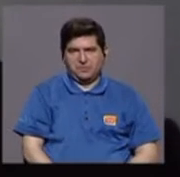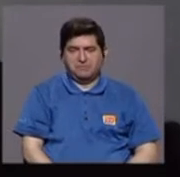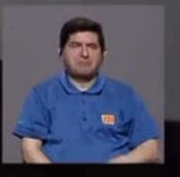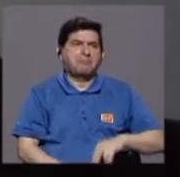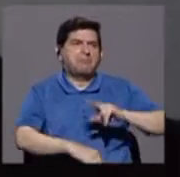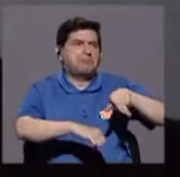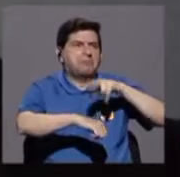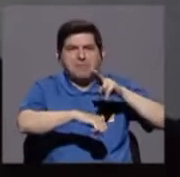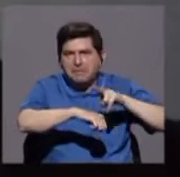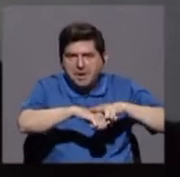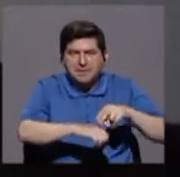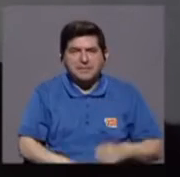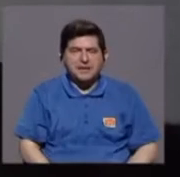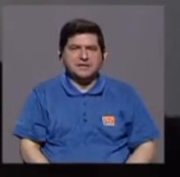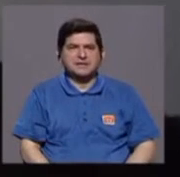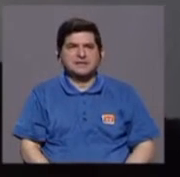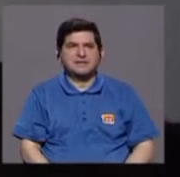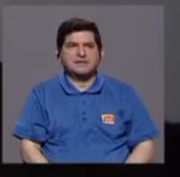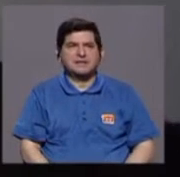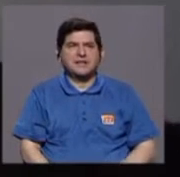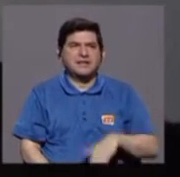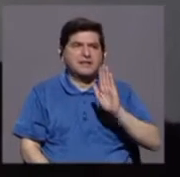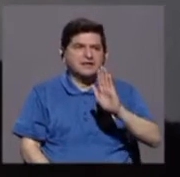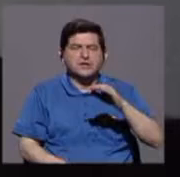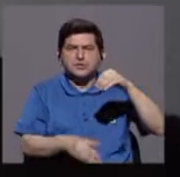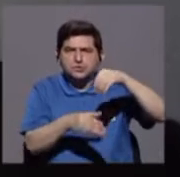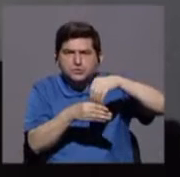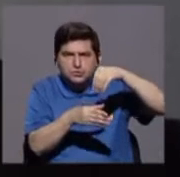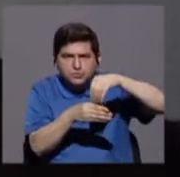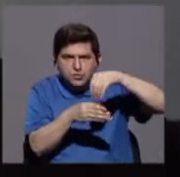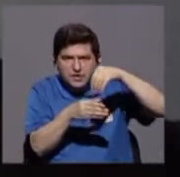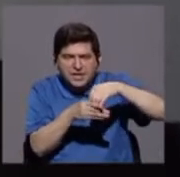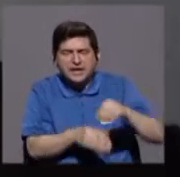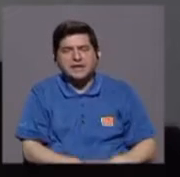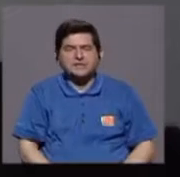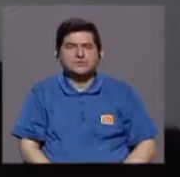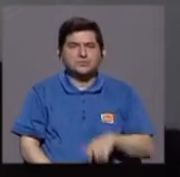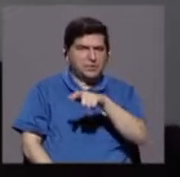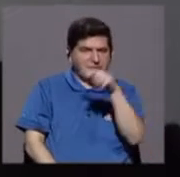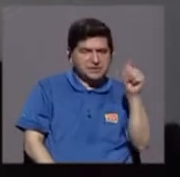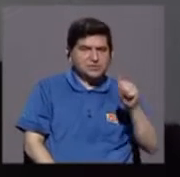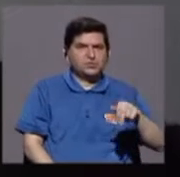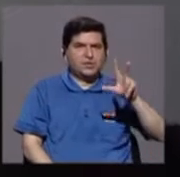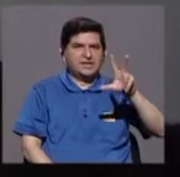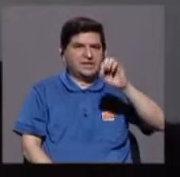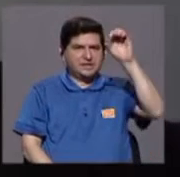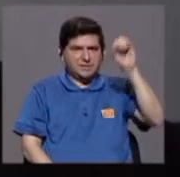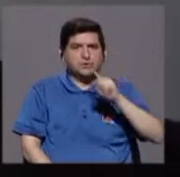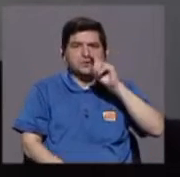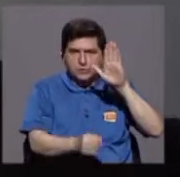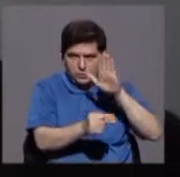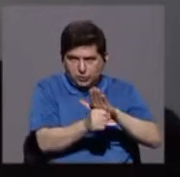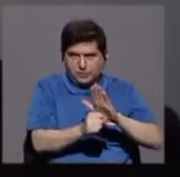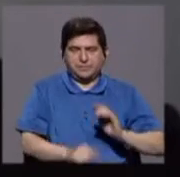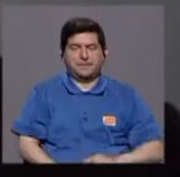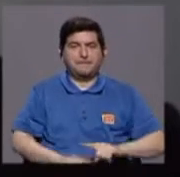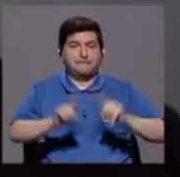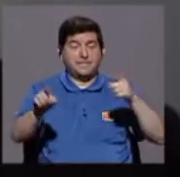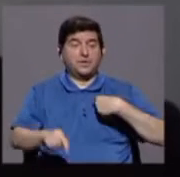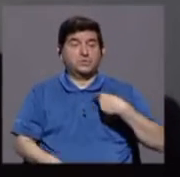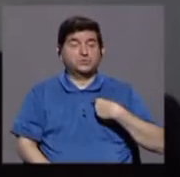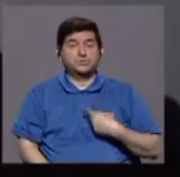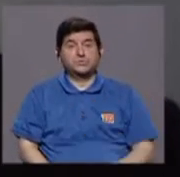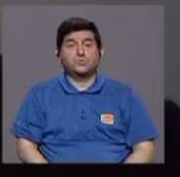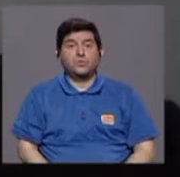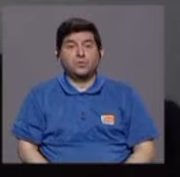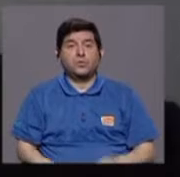promedio está con un nivel de compromiso de sus salarios del 30%. Hasta ahí todo está muy bien. Pero si uno ve hacia la cola